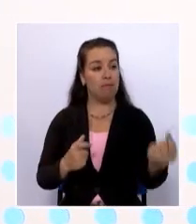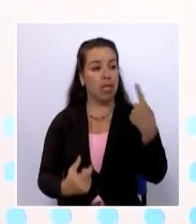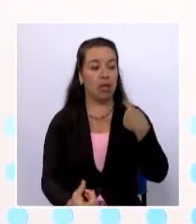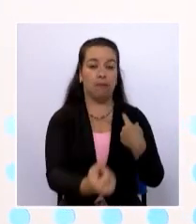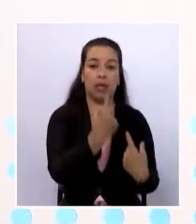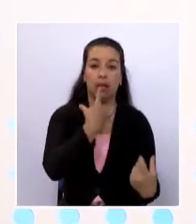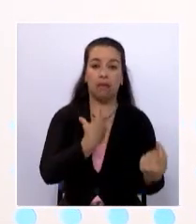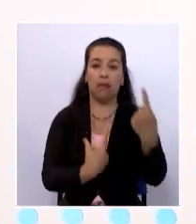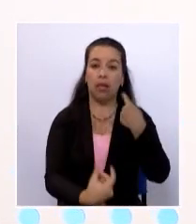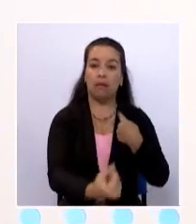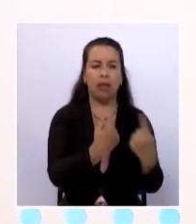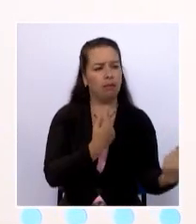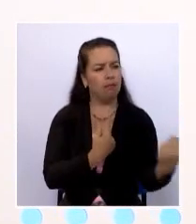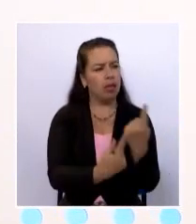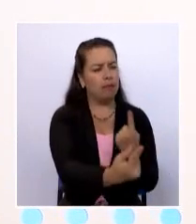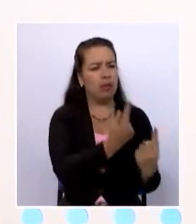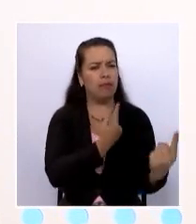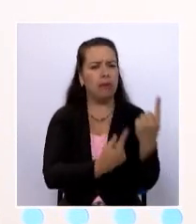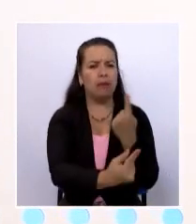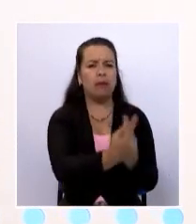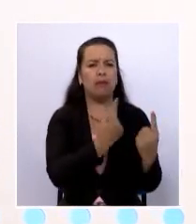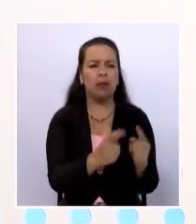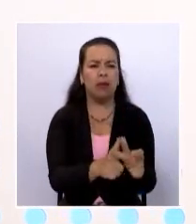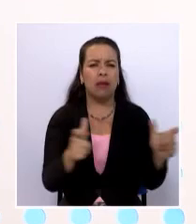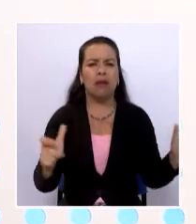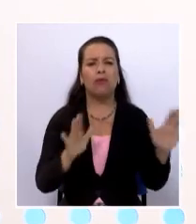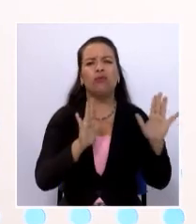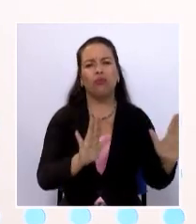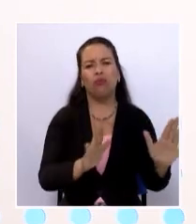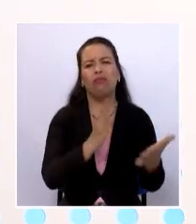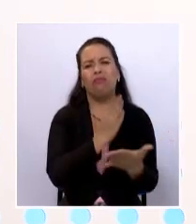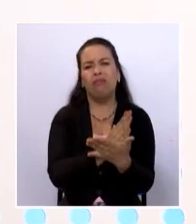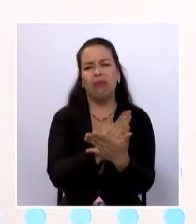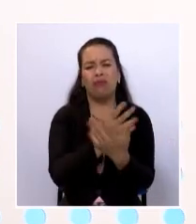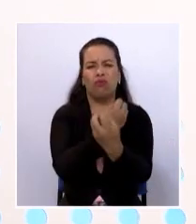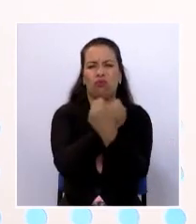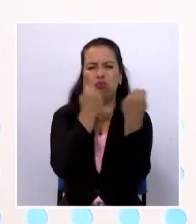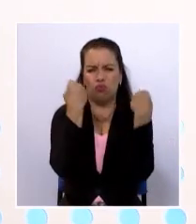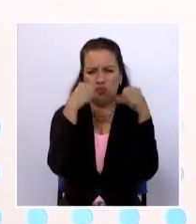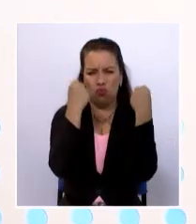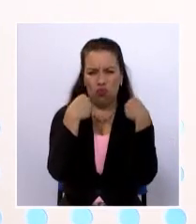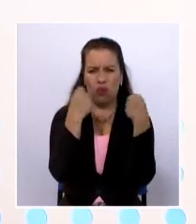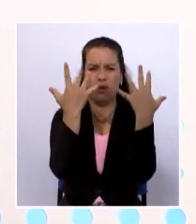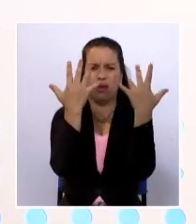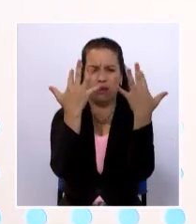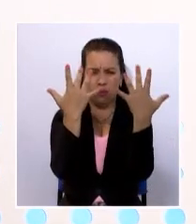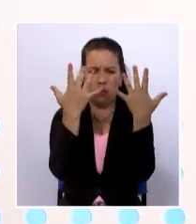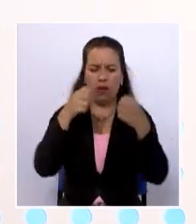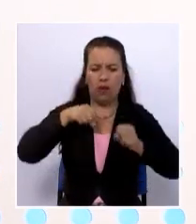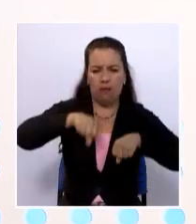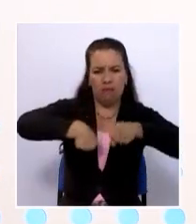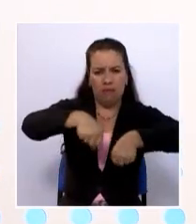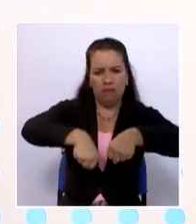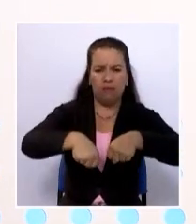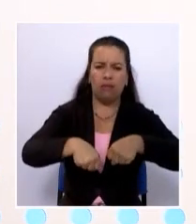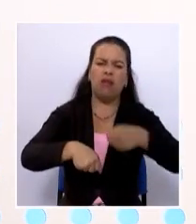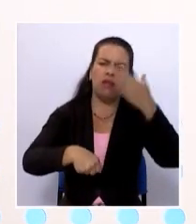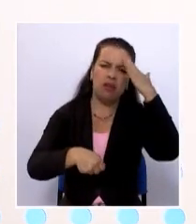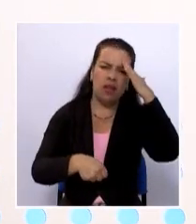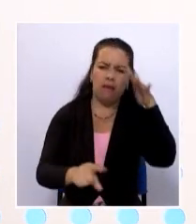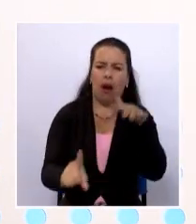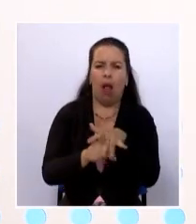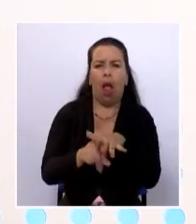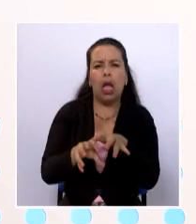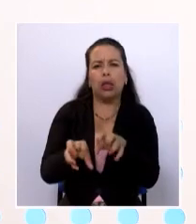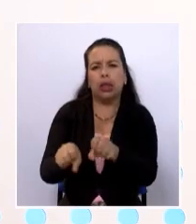cuanto lo que tiene que ver con manejo de dolor es articular si obviamente porque está asociado a problemas degenerativos pero también está muy